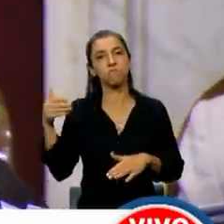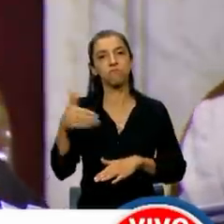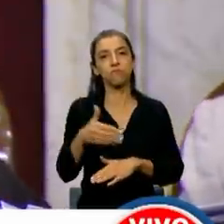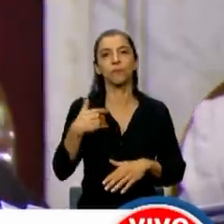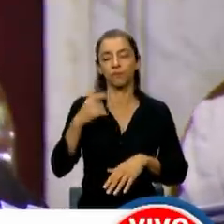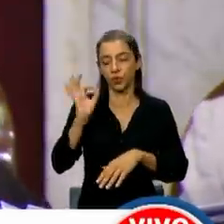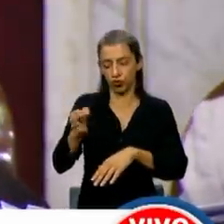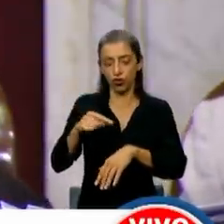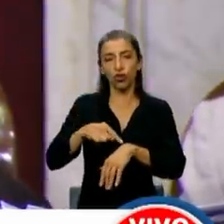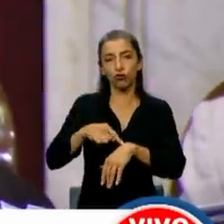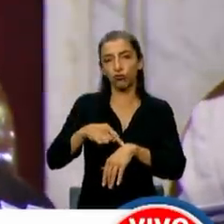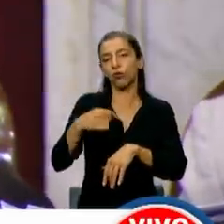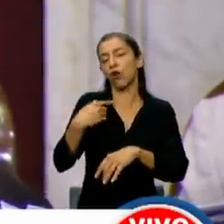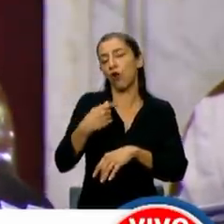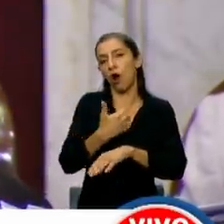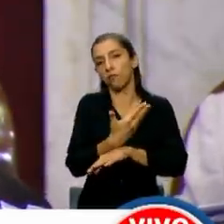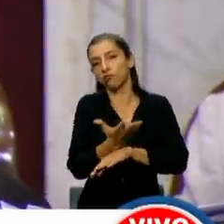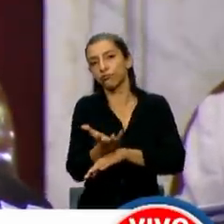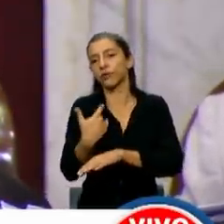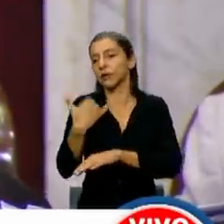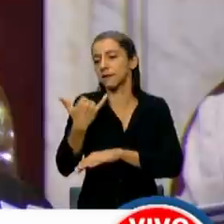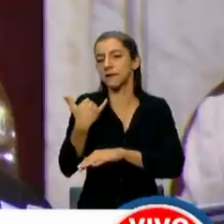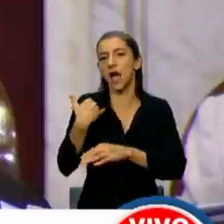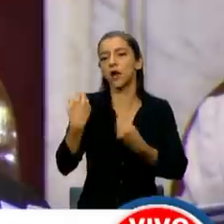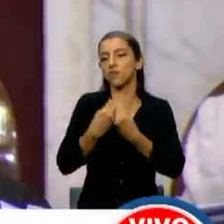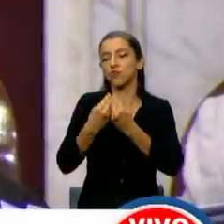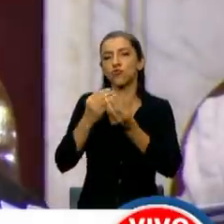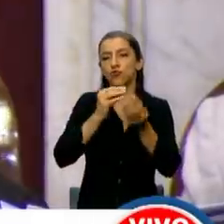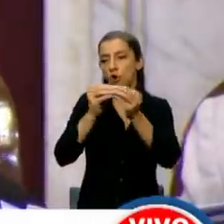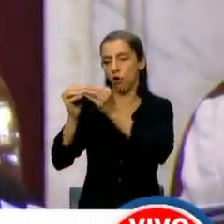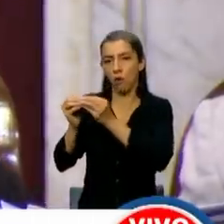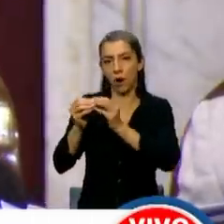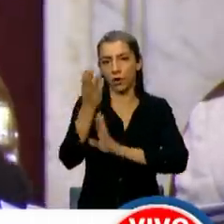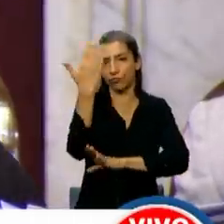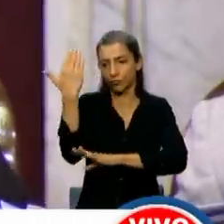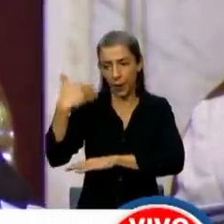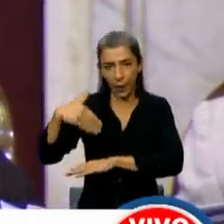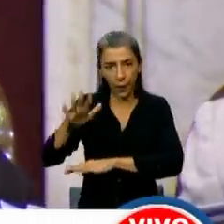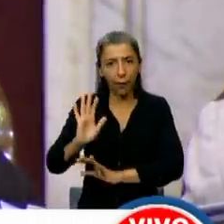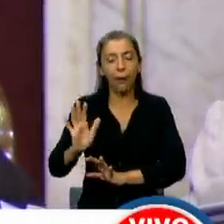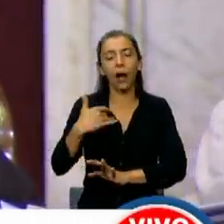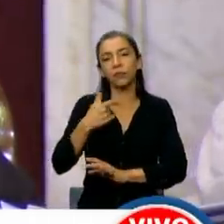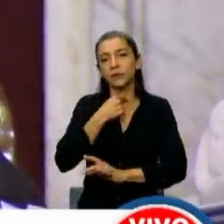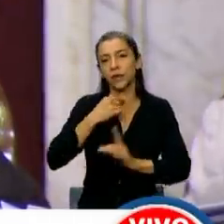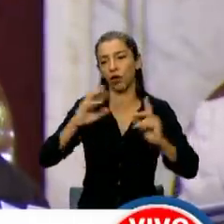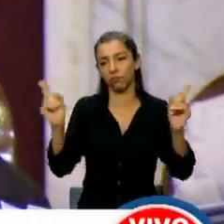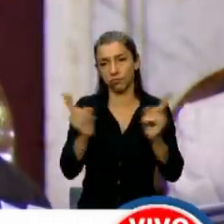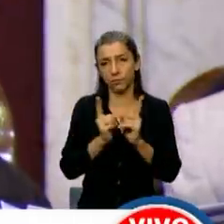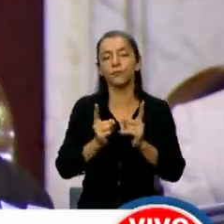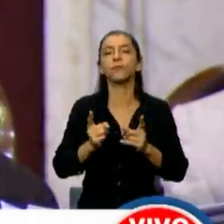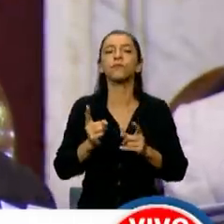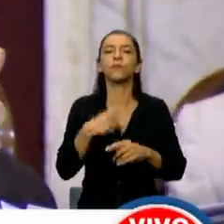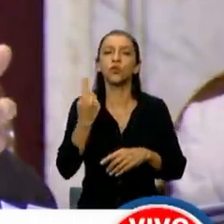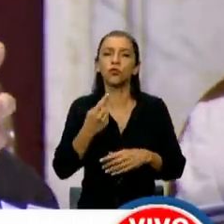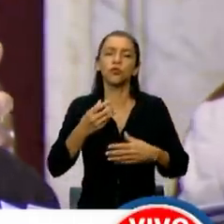de la jornada la cantidad de oradores que me siguen en la palabra voy a ser breve presupuesto lo escuchamos varias veces en esta noche es